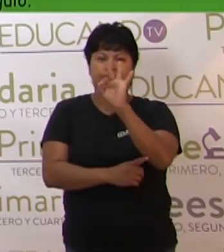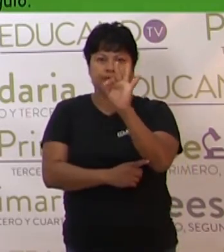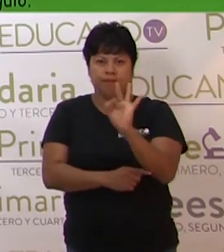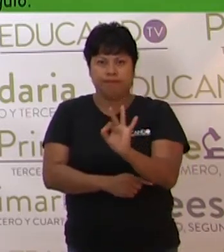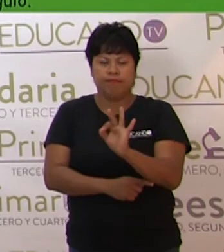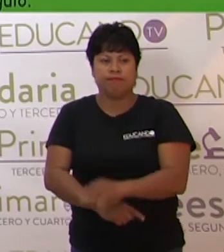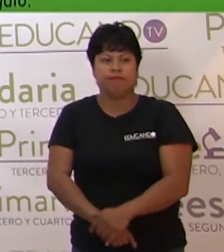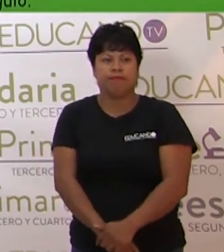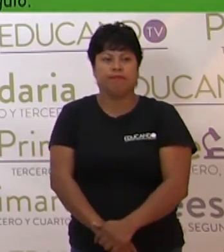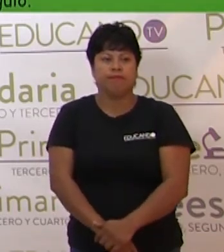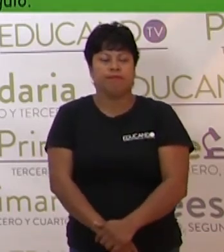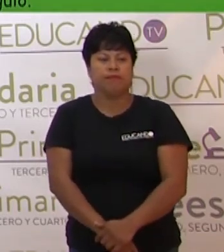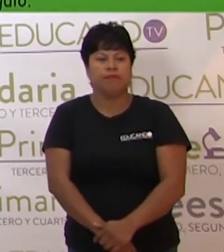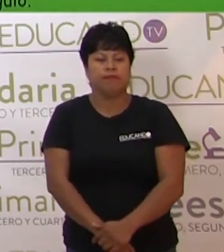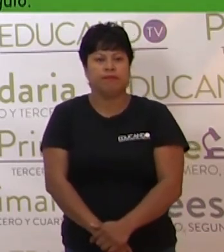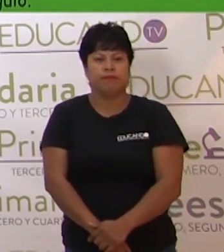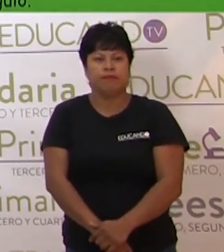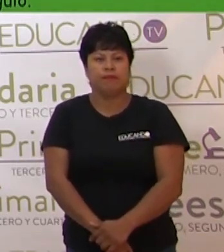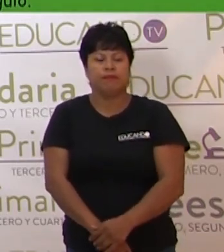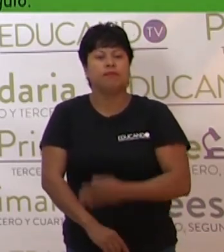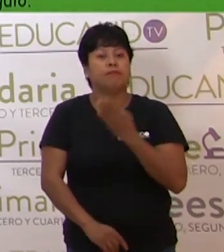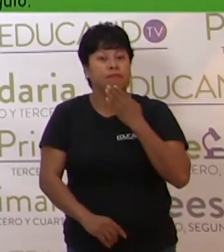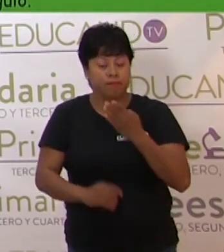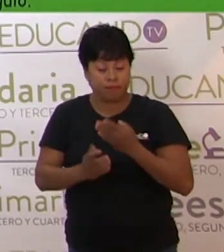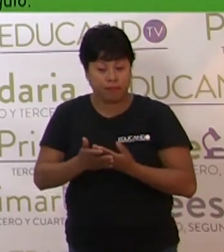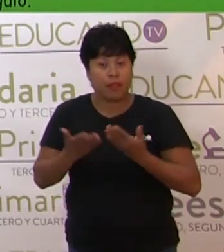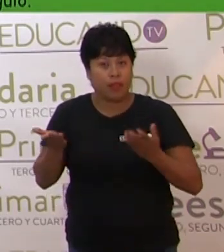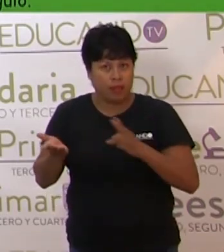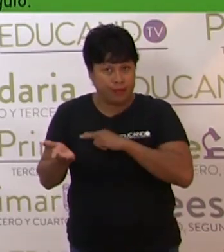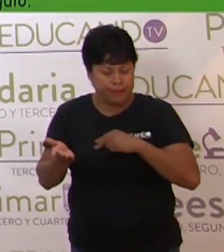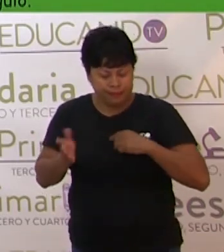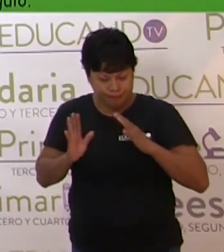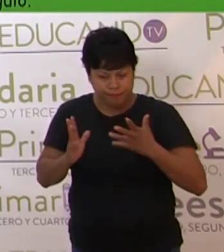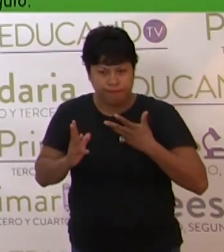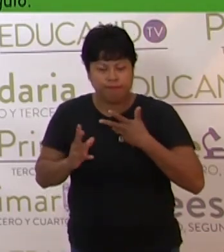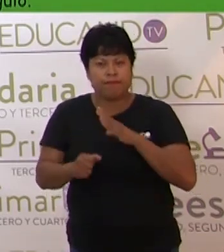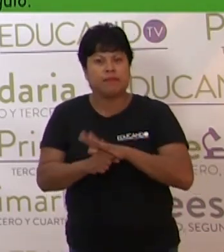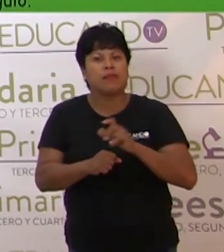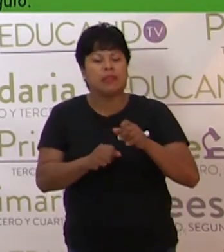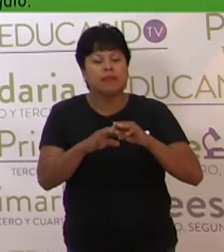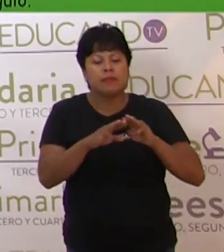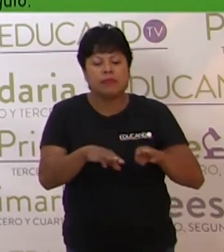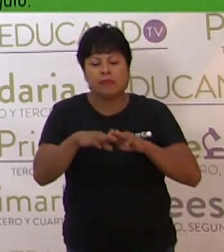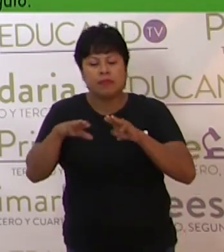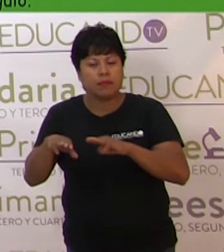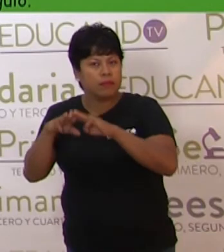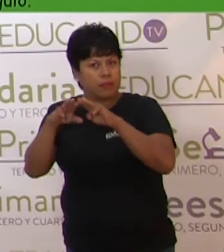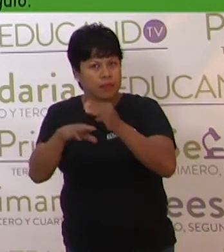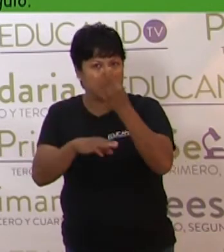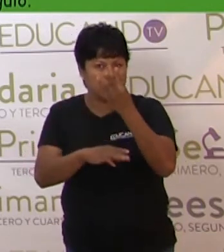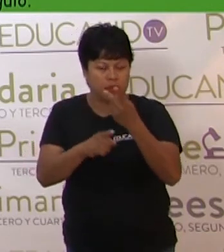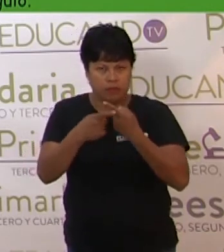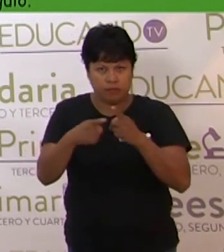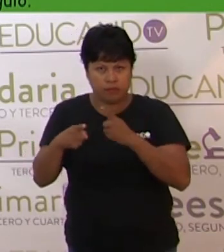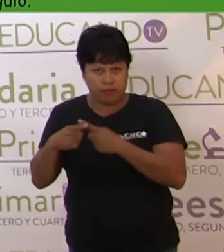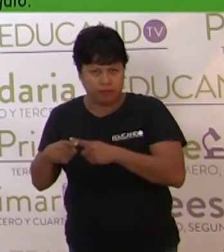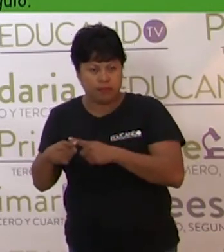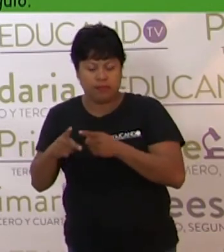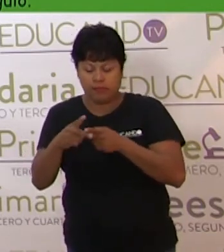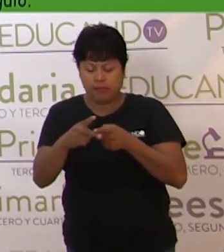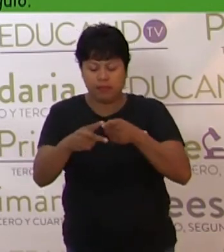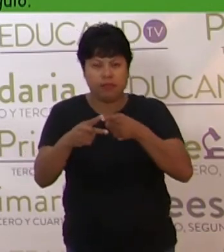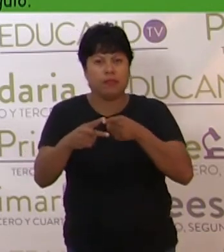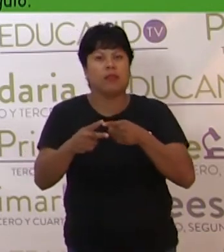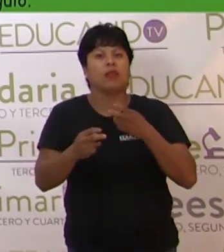45 grados y ahora ya tenemos el valor en la medida de los ángulos completos entonces la